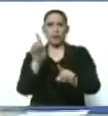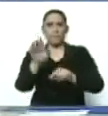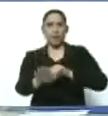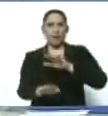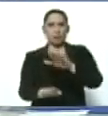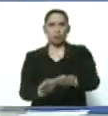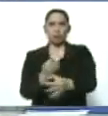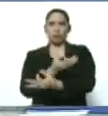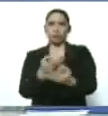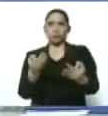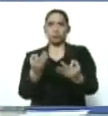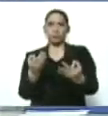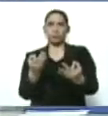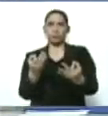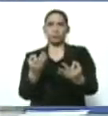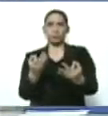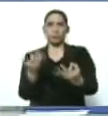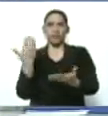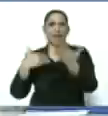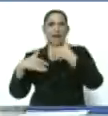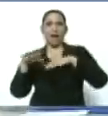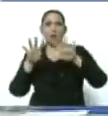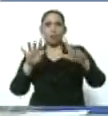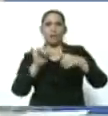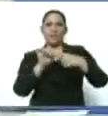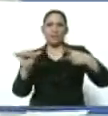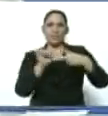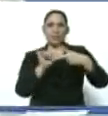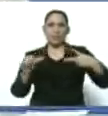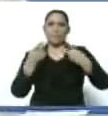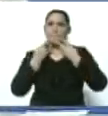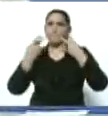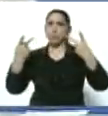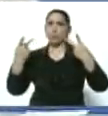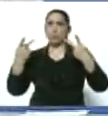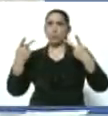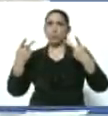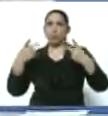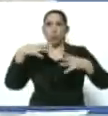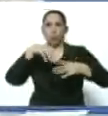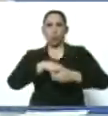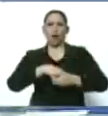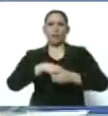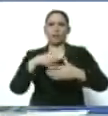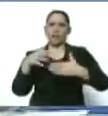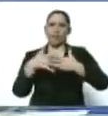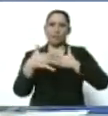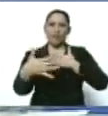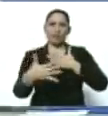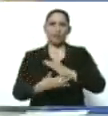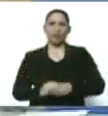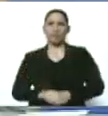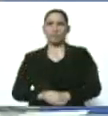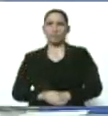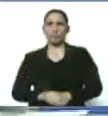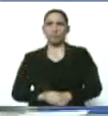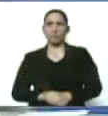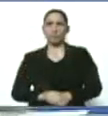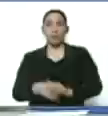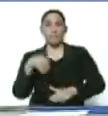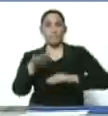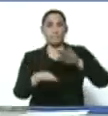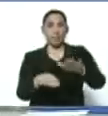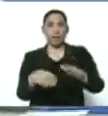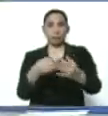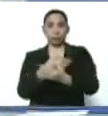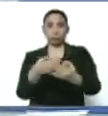correcto hace 9 semanas de decretar de manera audaz una cuarentena adelantada, el paso